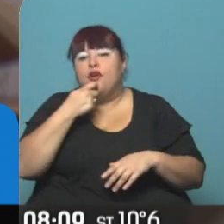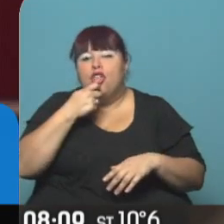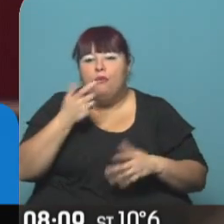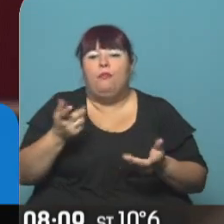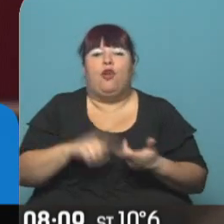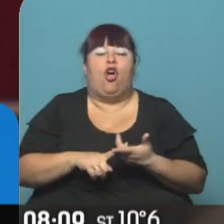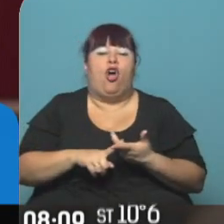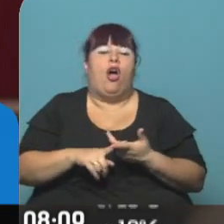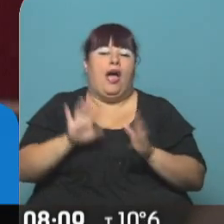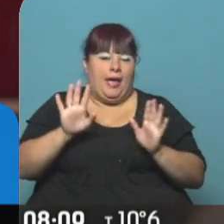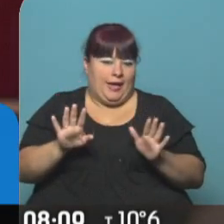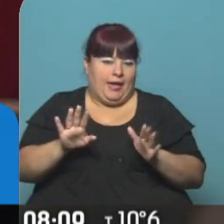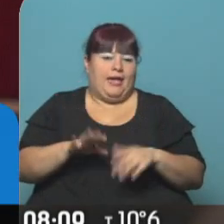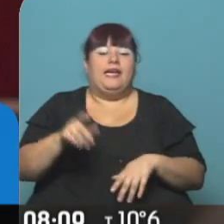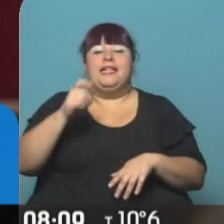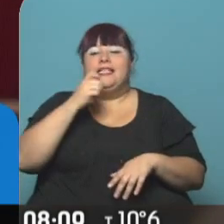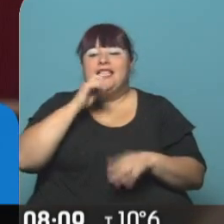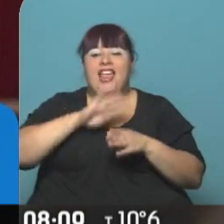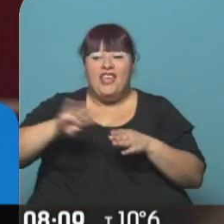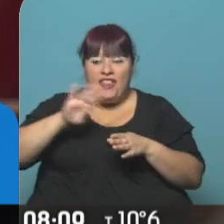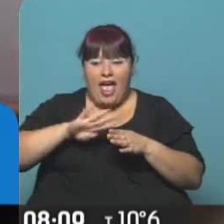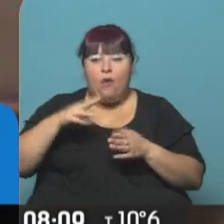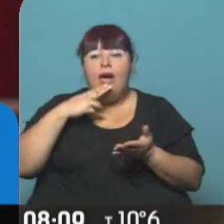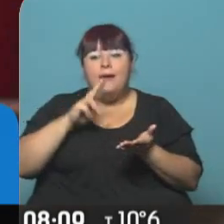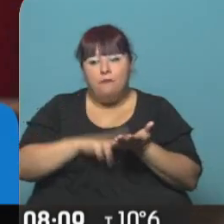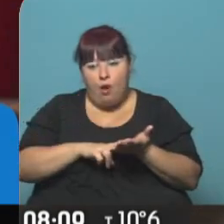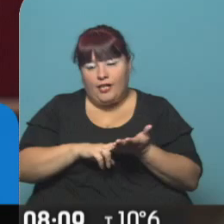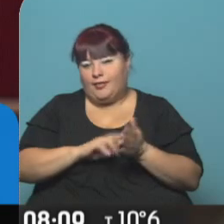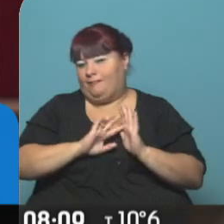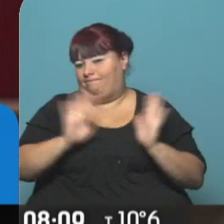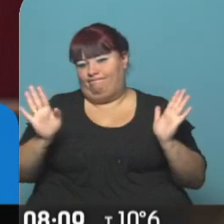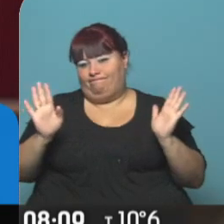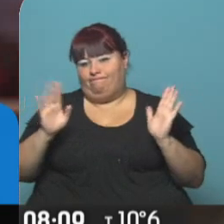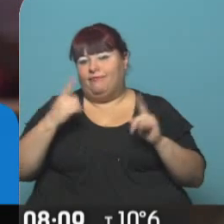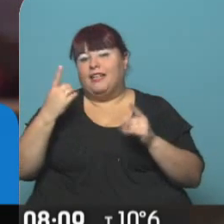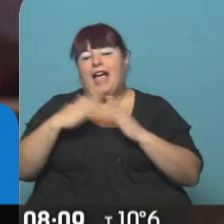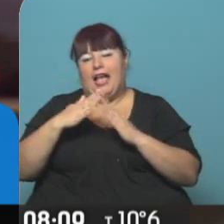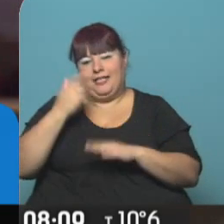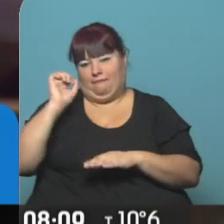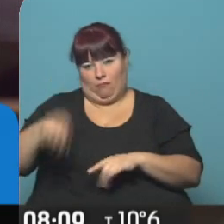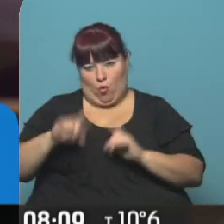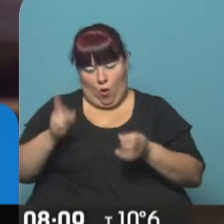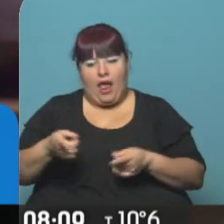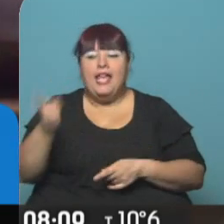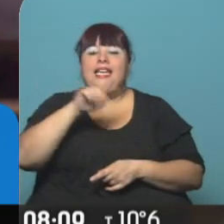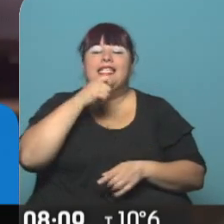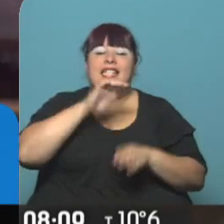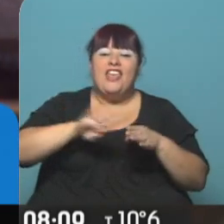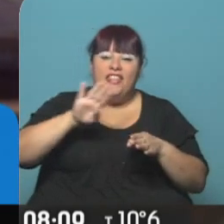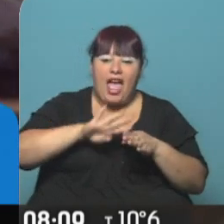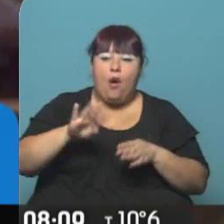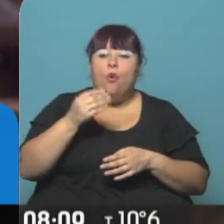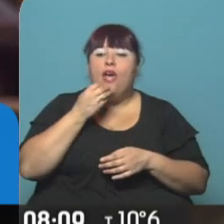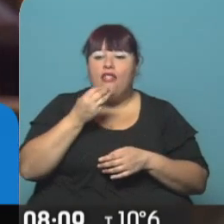ejemplo vamos a ver si hay una deuda de impuestos no va a oponer el bien de familia si hay una deuda de